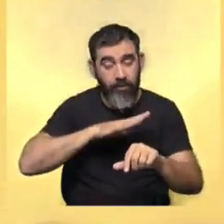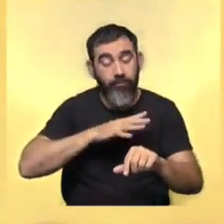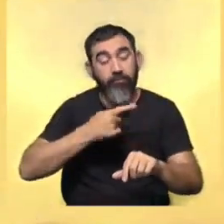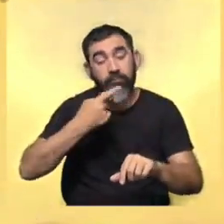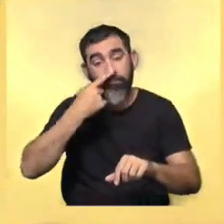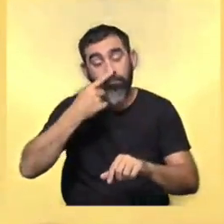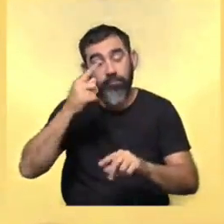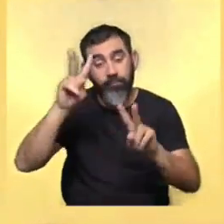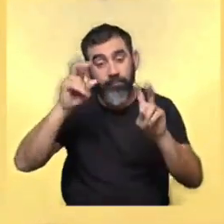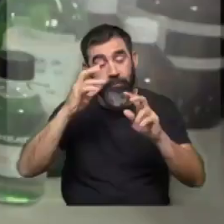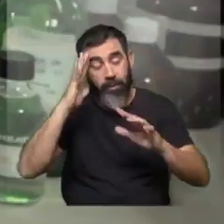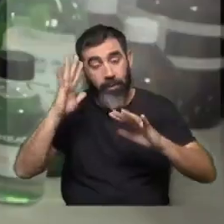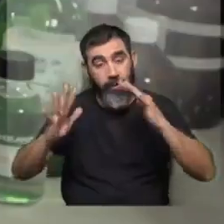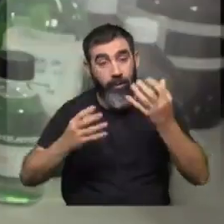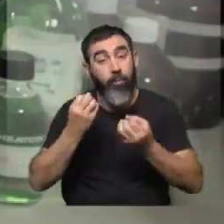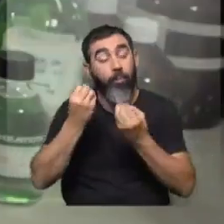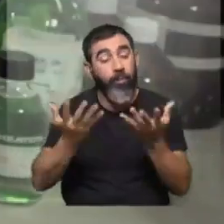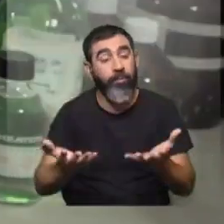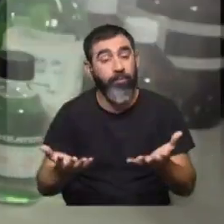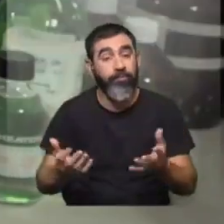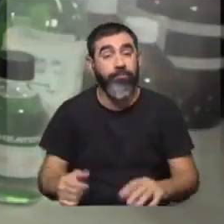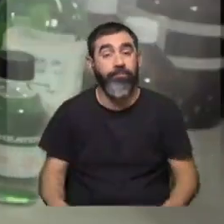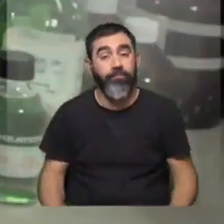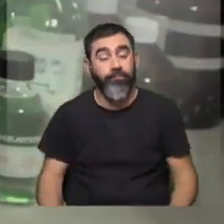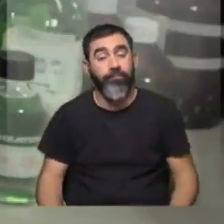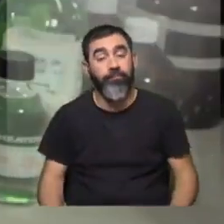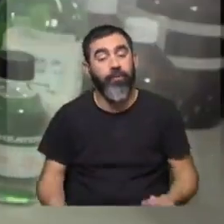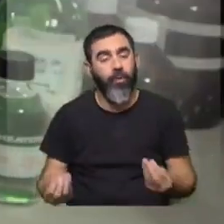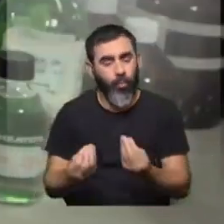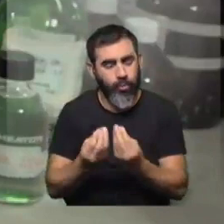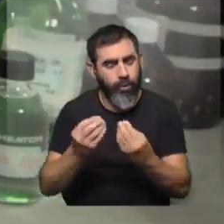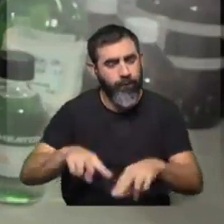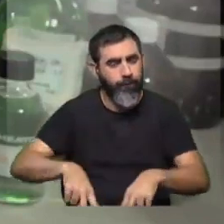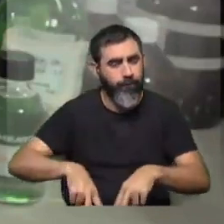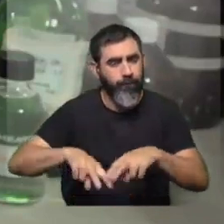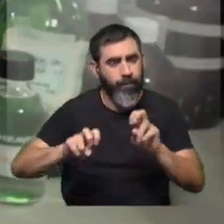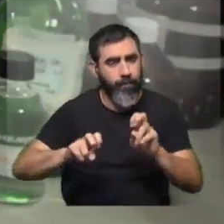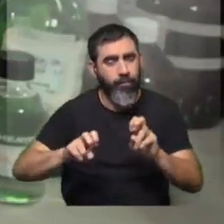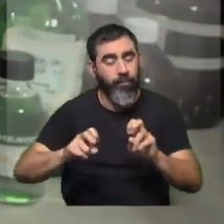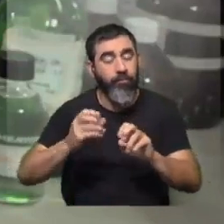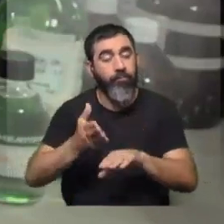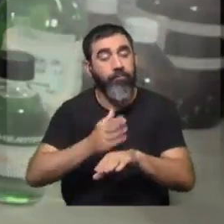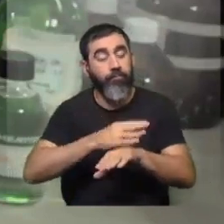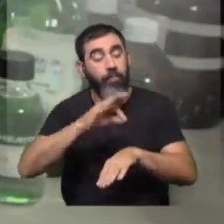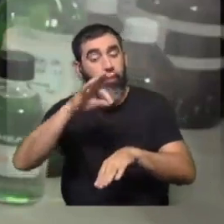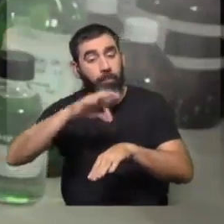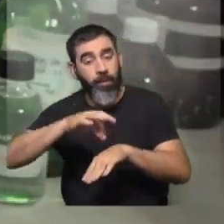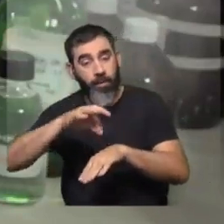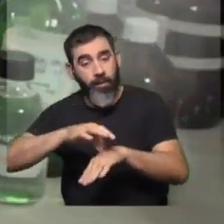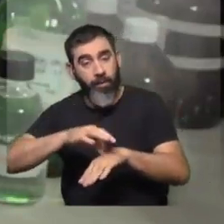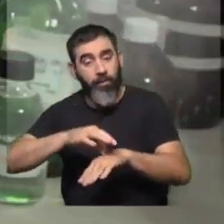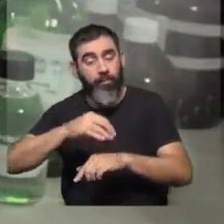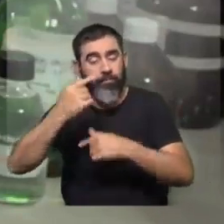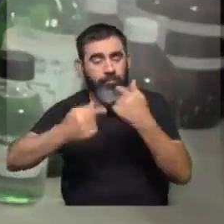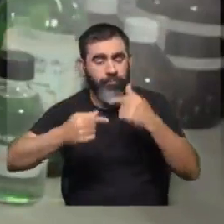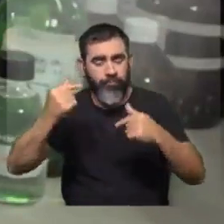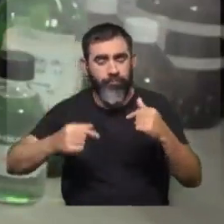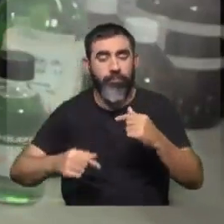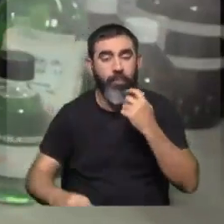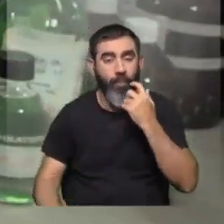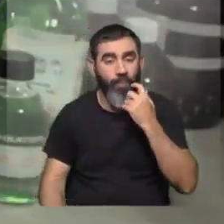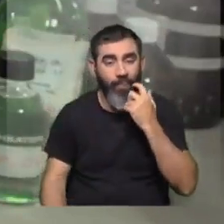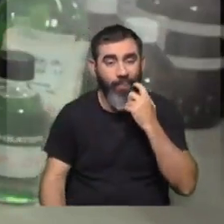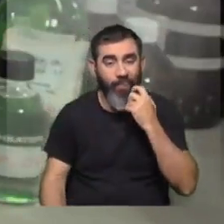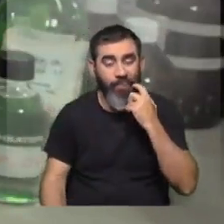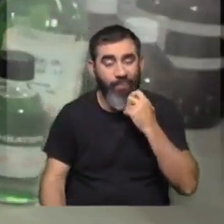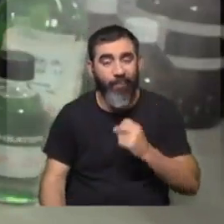de psicodélicos porque hay muchos estudios, tanto a nivel preclínico, clínico, observacionales, in vitro, in vivo,